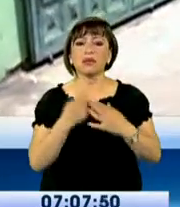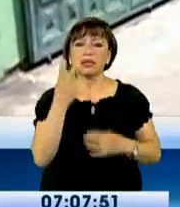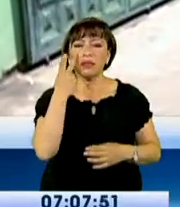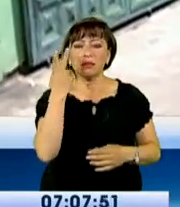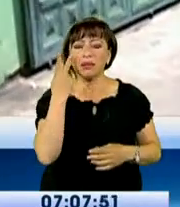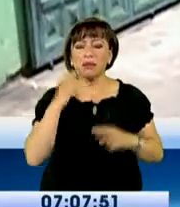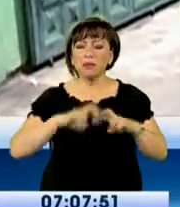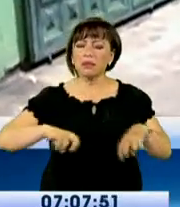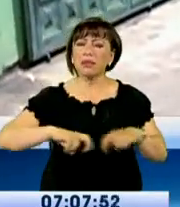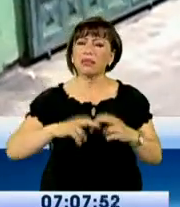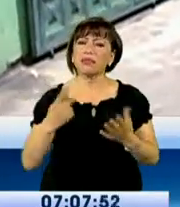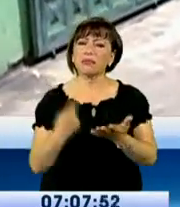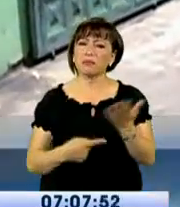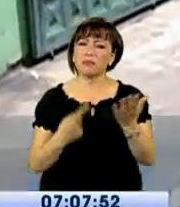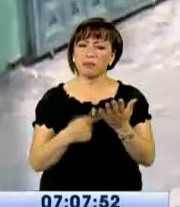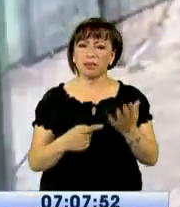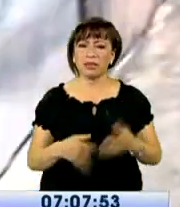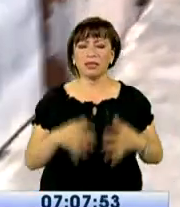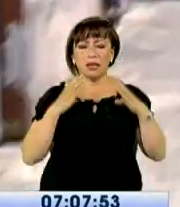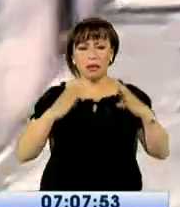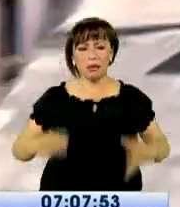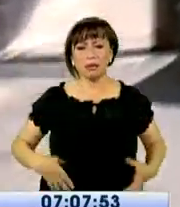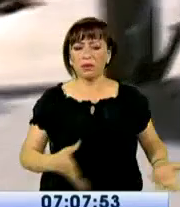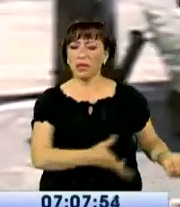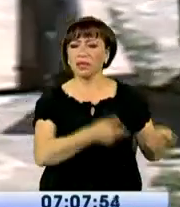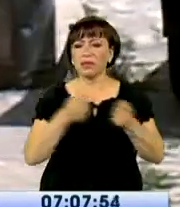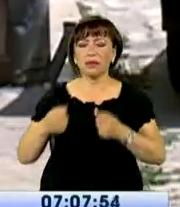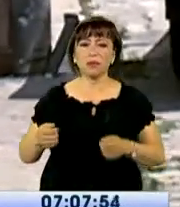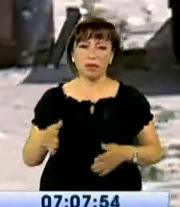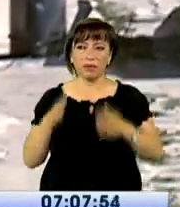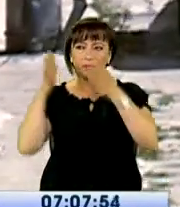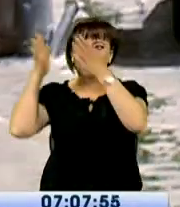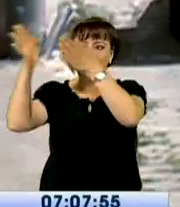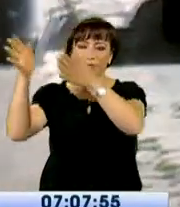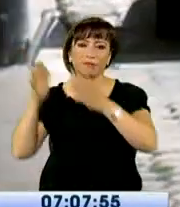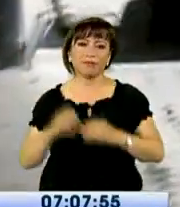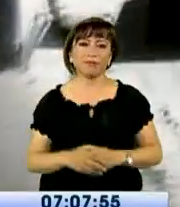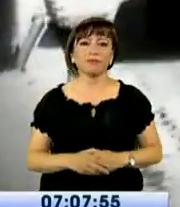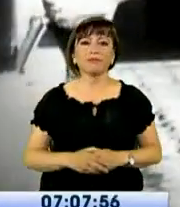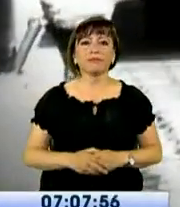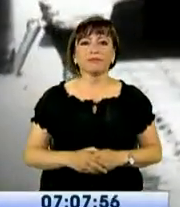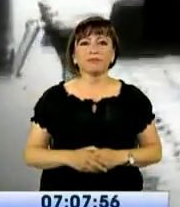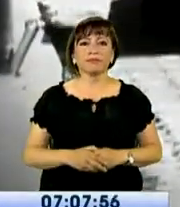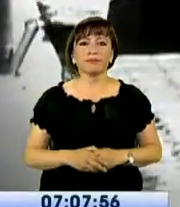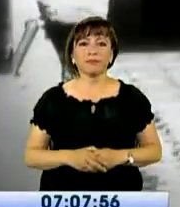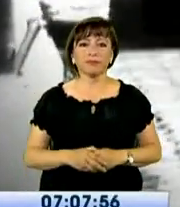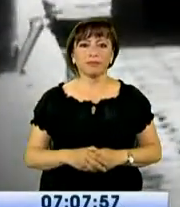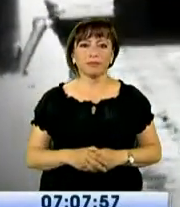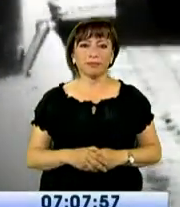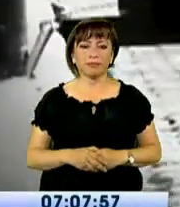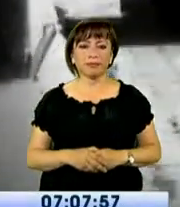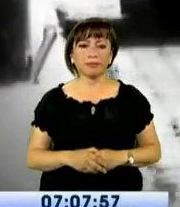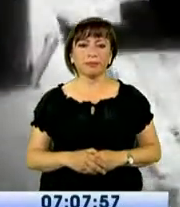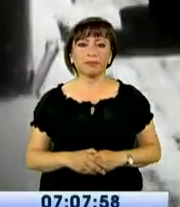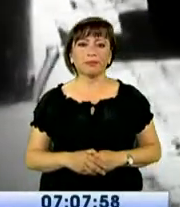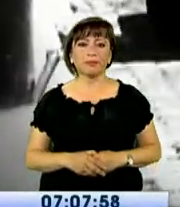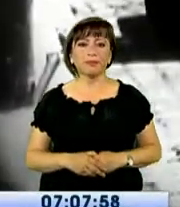del departamento forense y darle el descanso eterno. En Quito informó Iván Casamen.